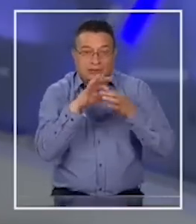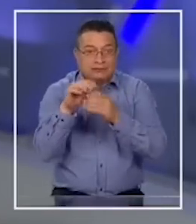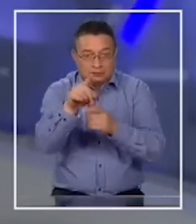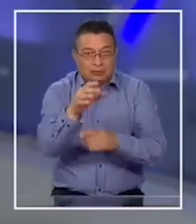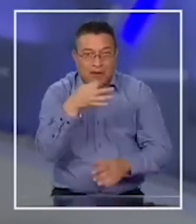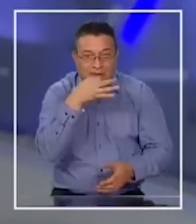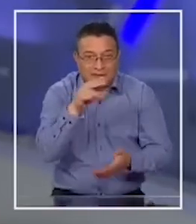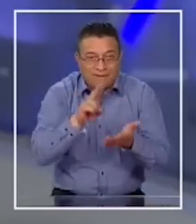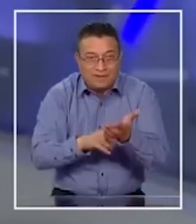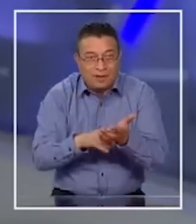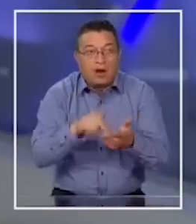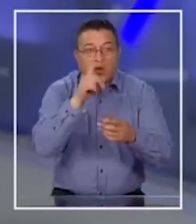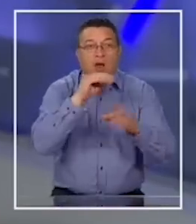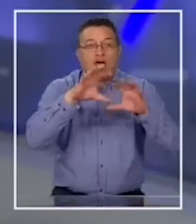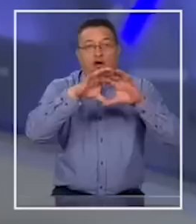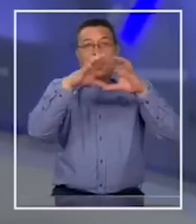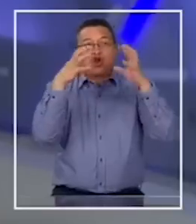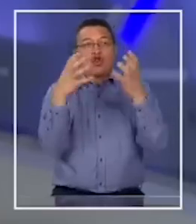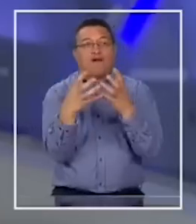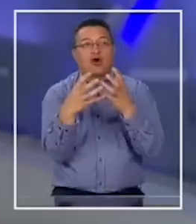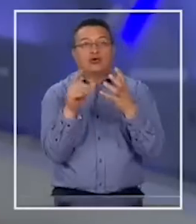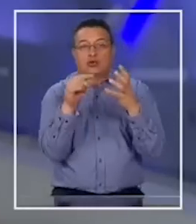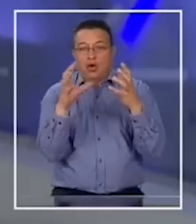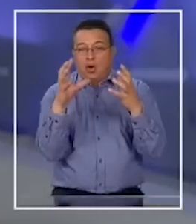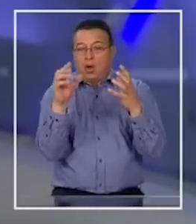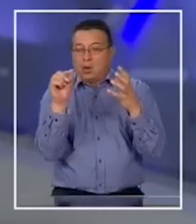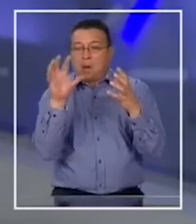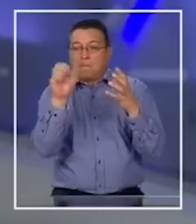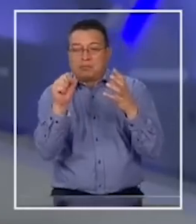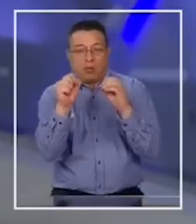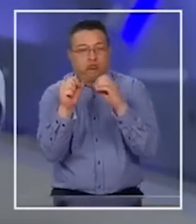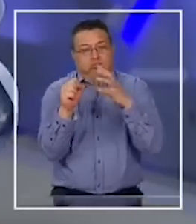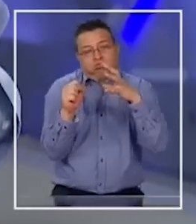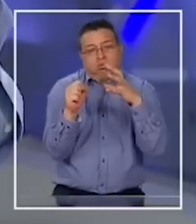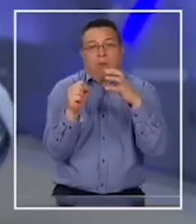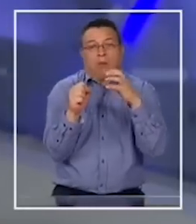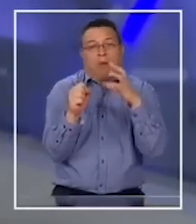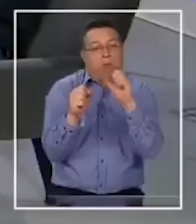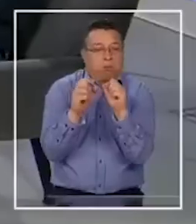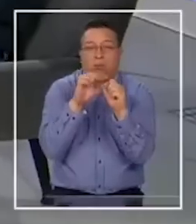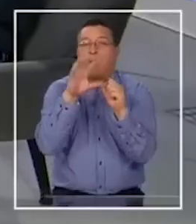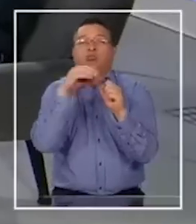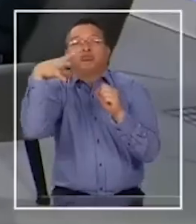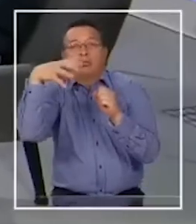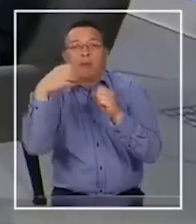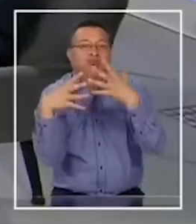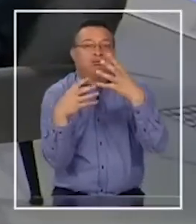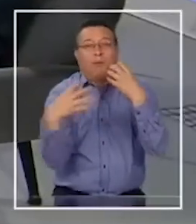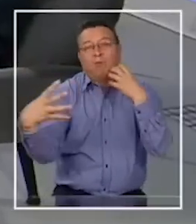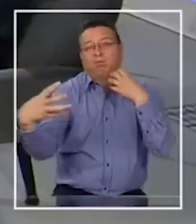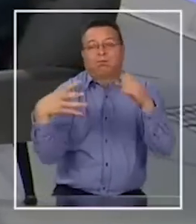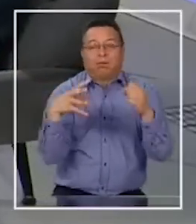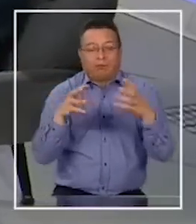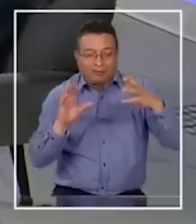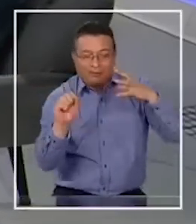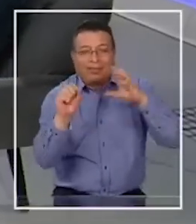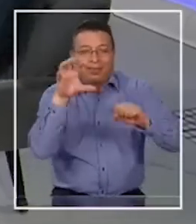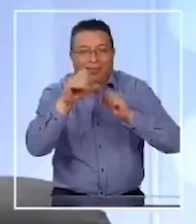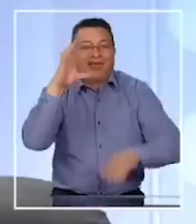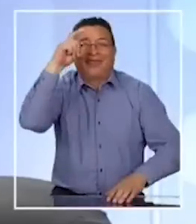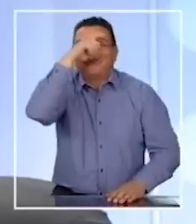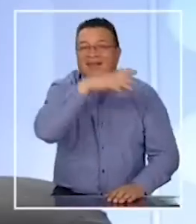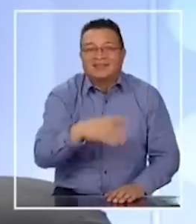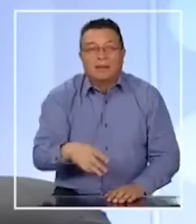como la como el globo tú apretas por acá y se infla por acá probablemente se han movido un poco más